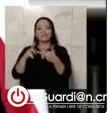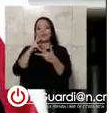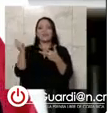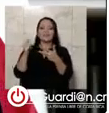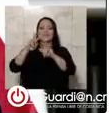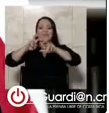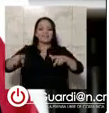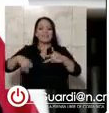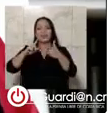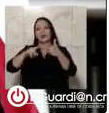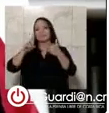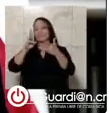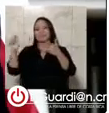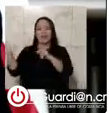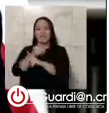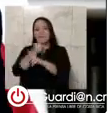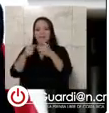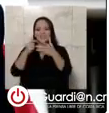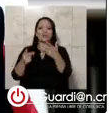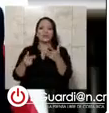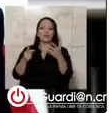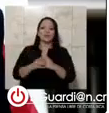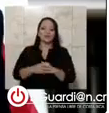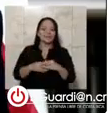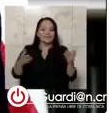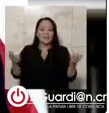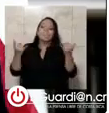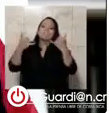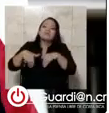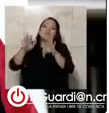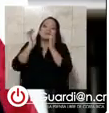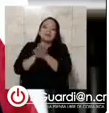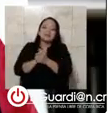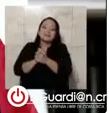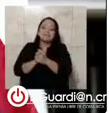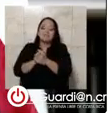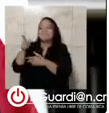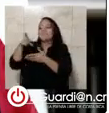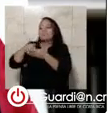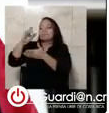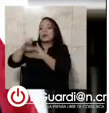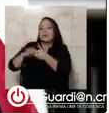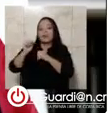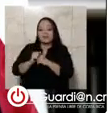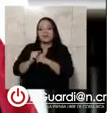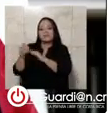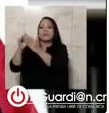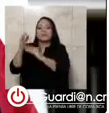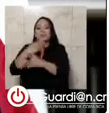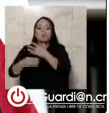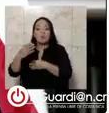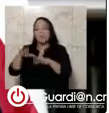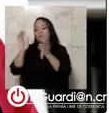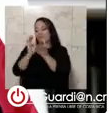de revisión, 6 meses de apelación, y mientras tanto que Paso Canoas y esos pueblos sufran, que